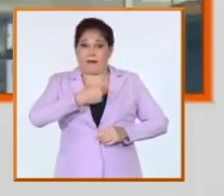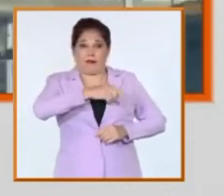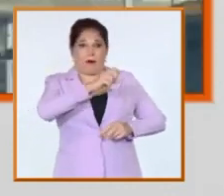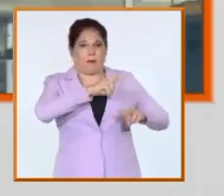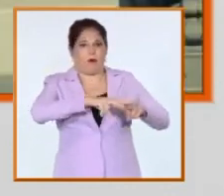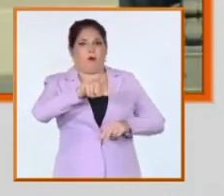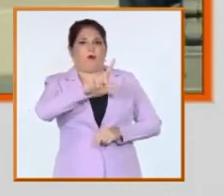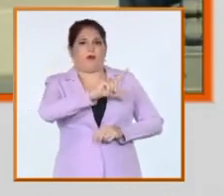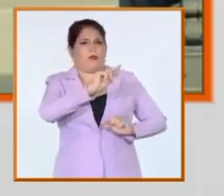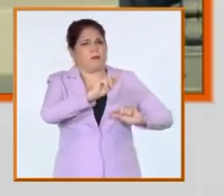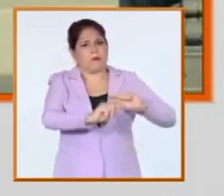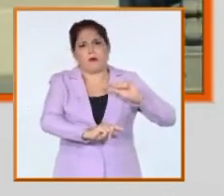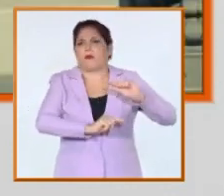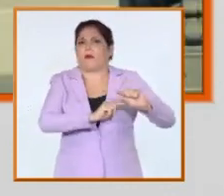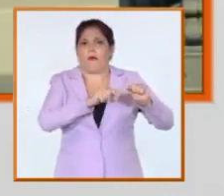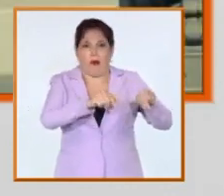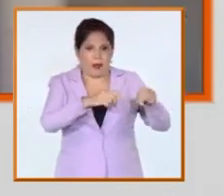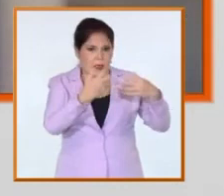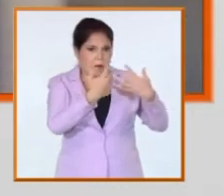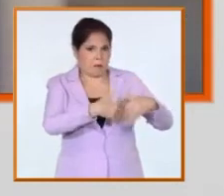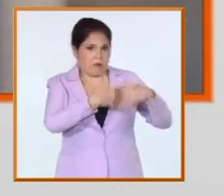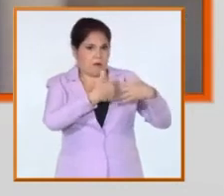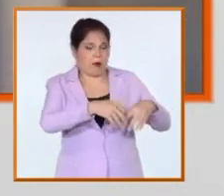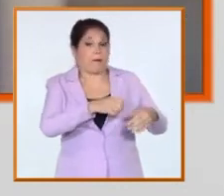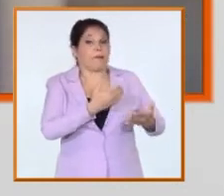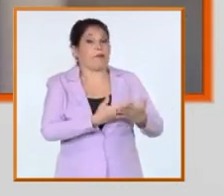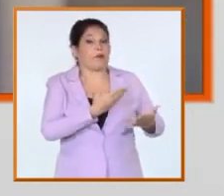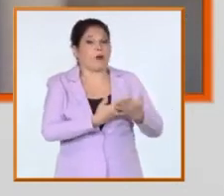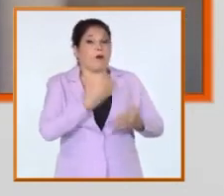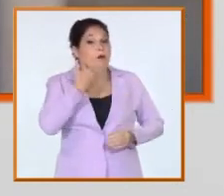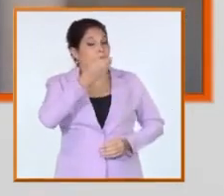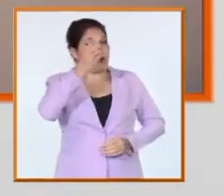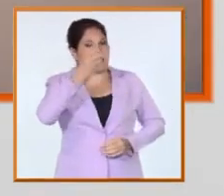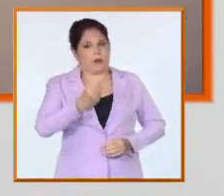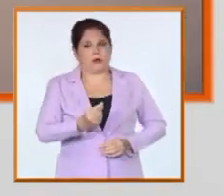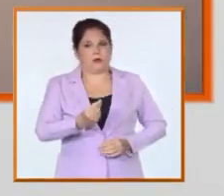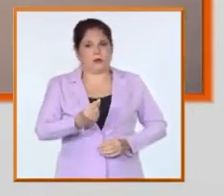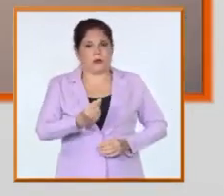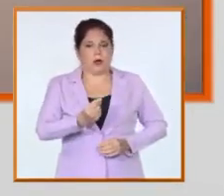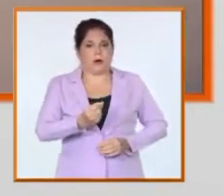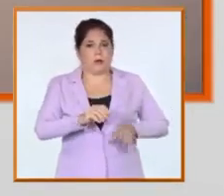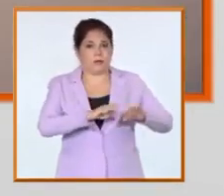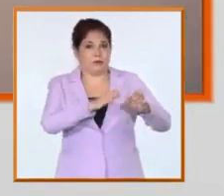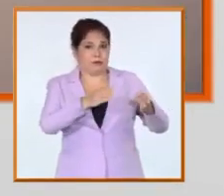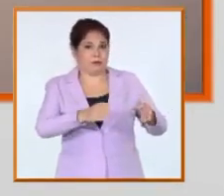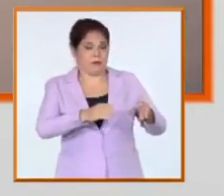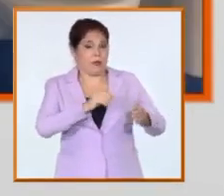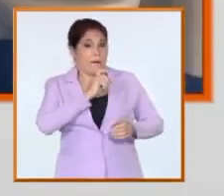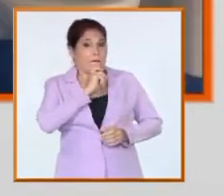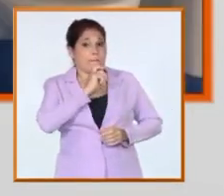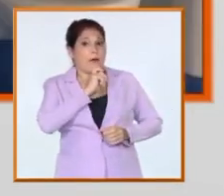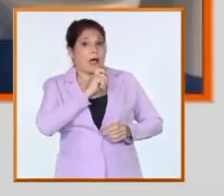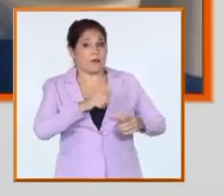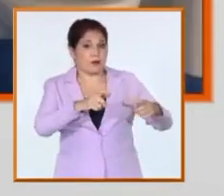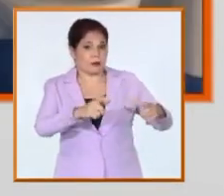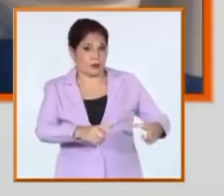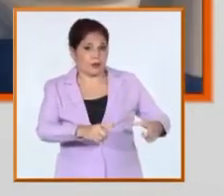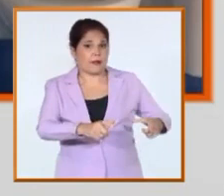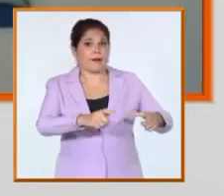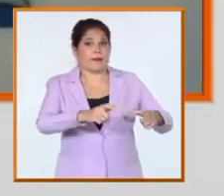los y ya se está haciendo pruebas con buenos resultados en en la parte de moles sanitaria que eso también va a evitar